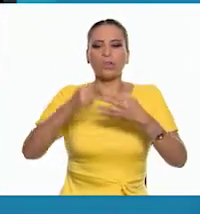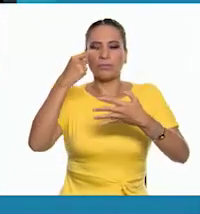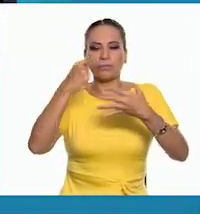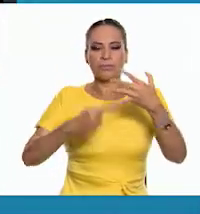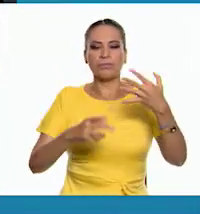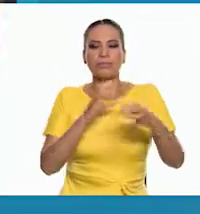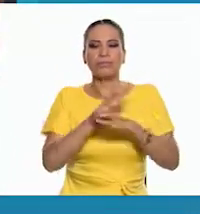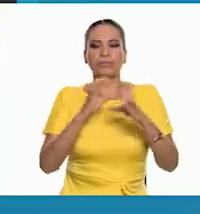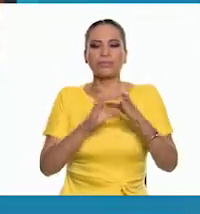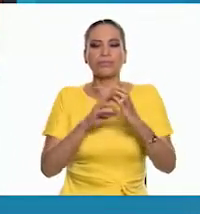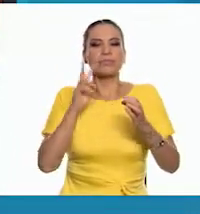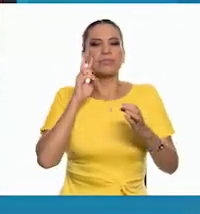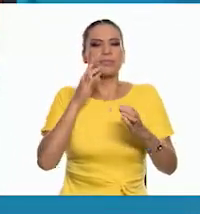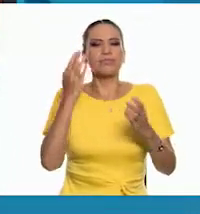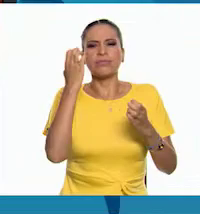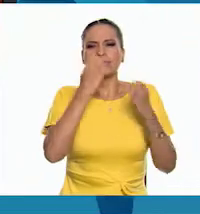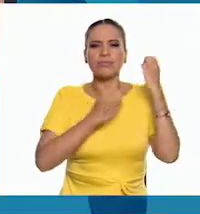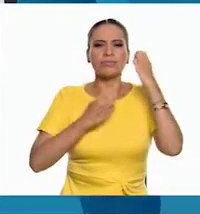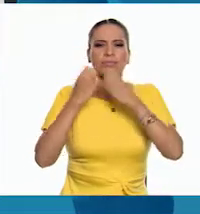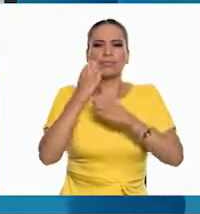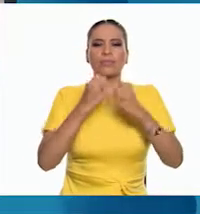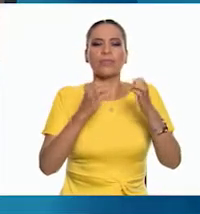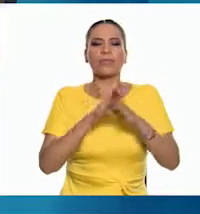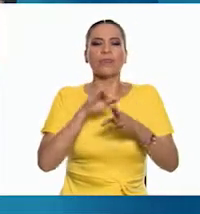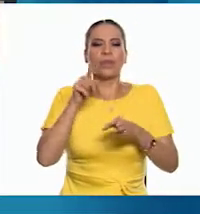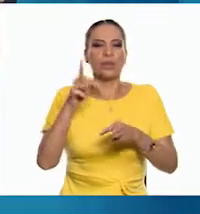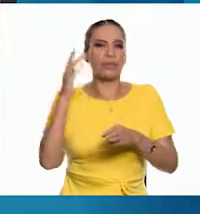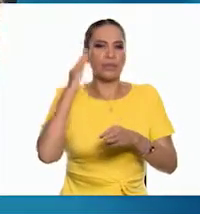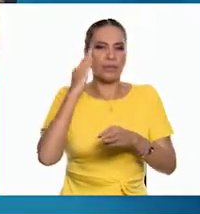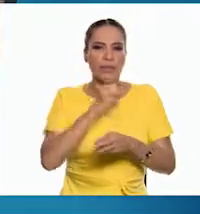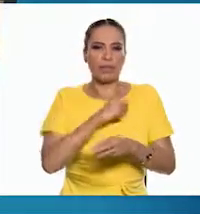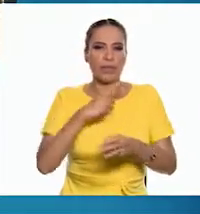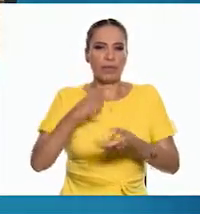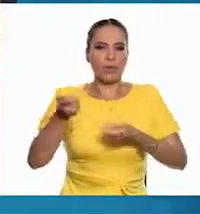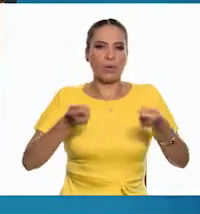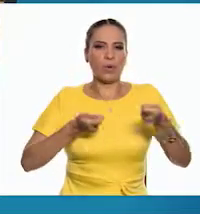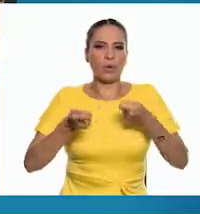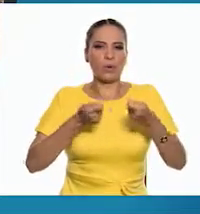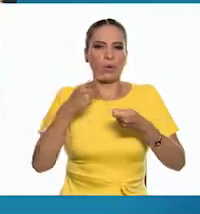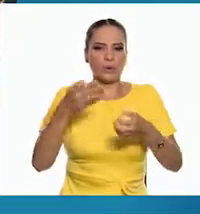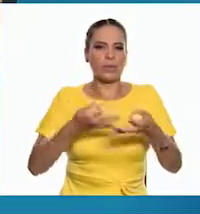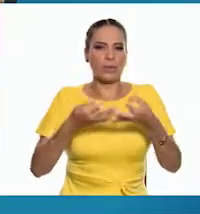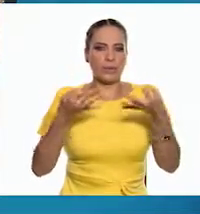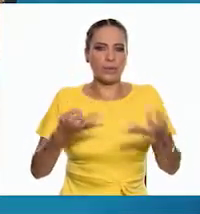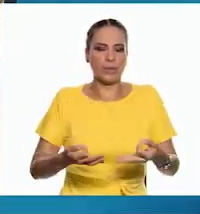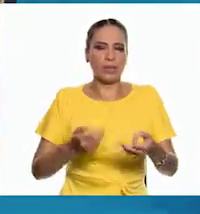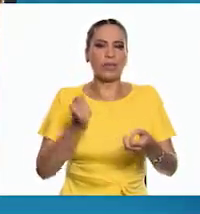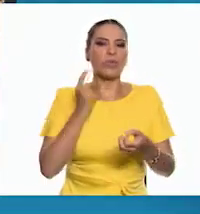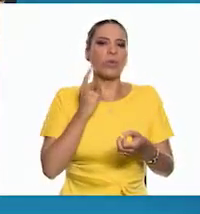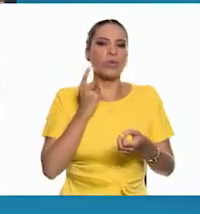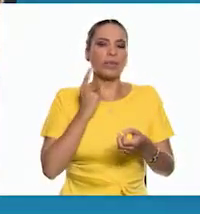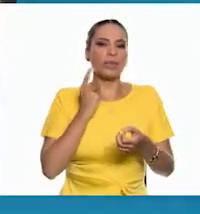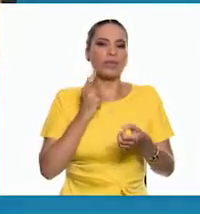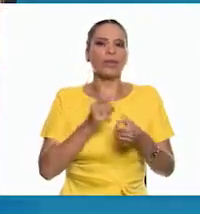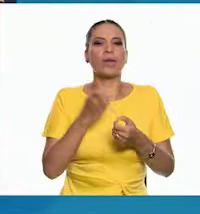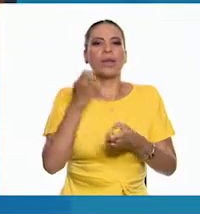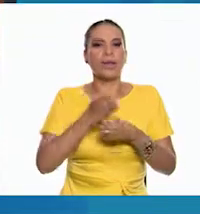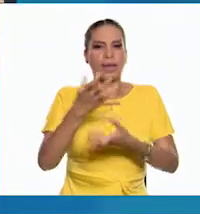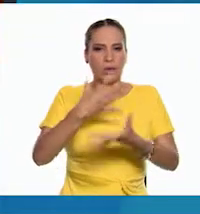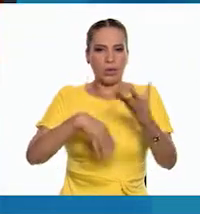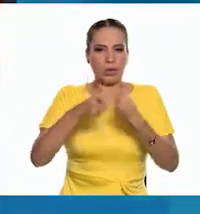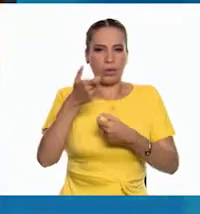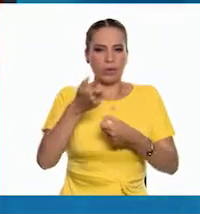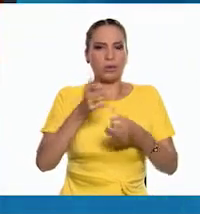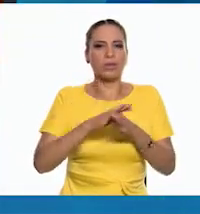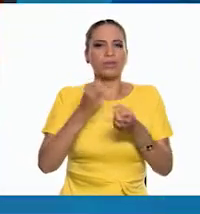de medidas que van a conducir a que la metrópoli recupere el control sobre su territorio en términos políticos, económicos y